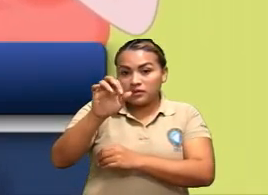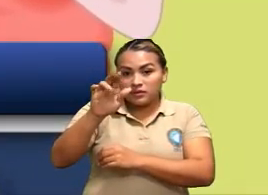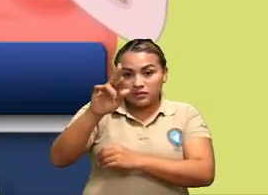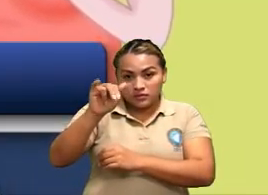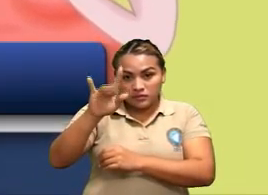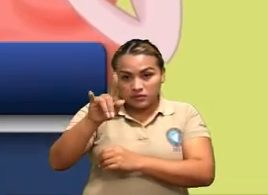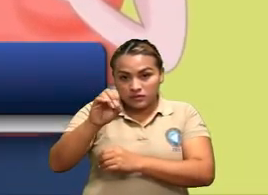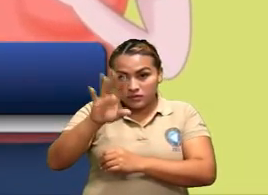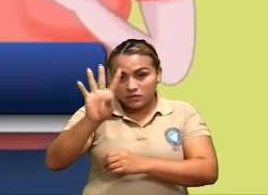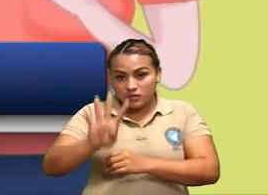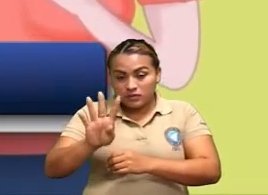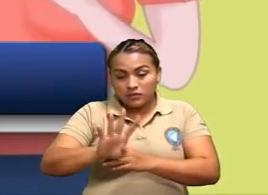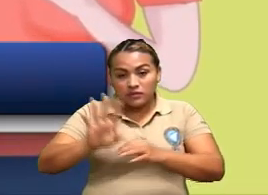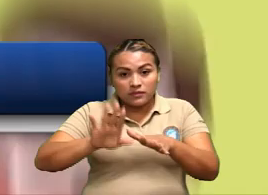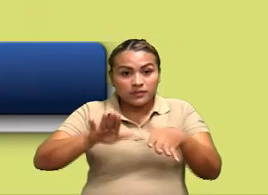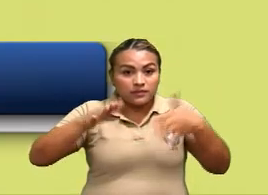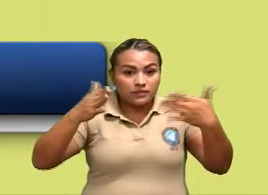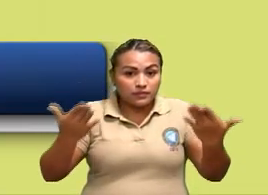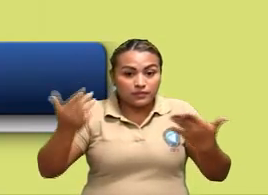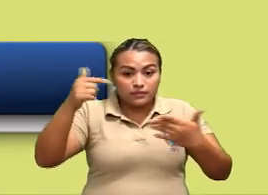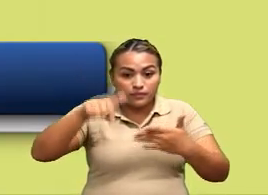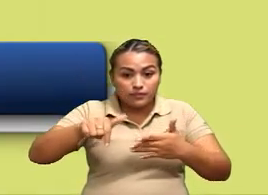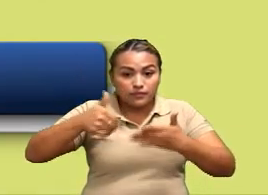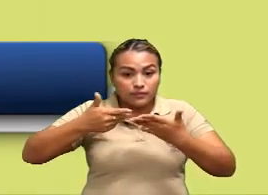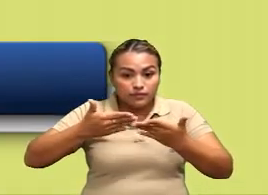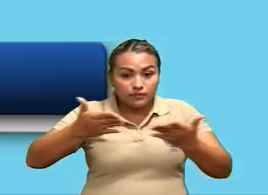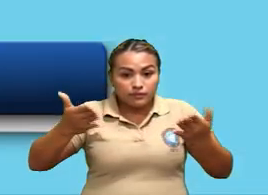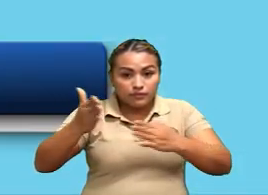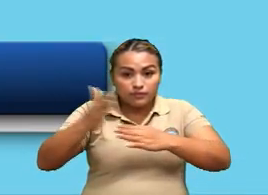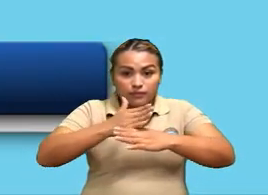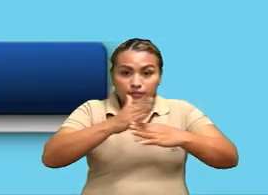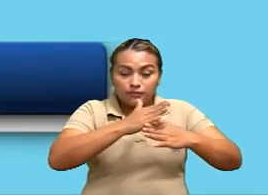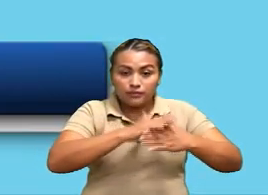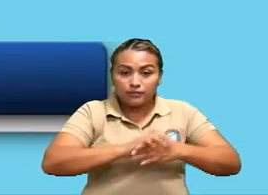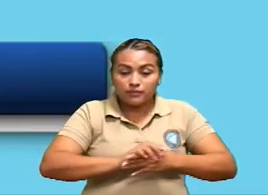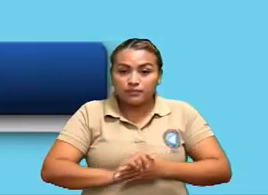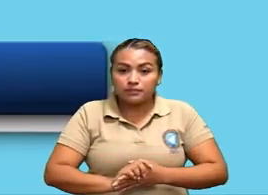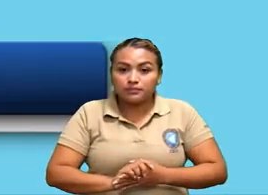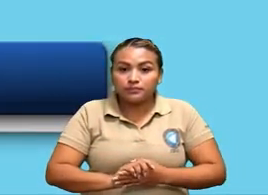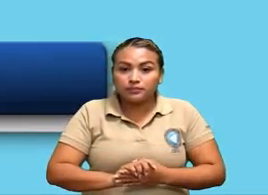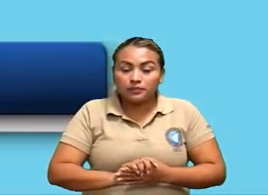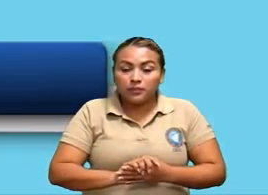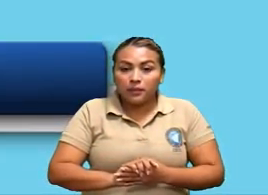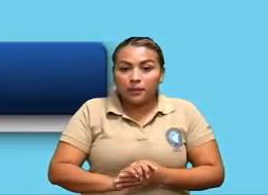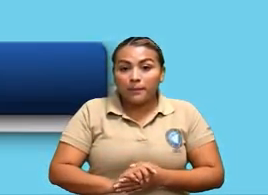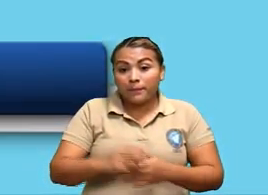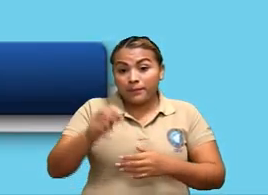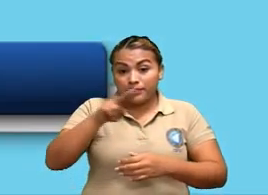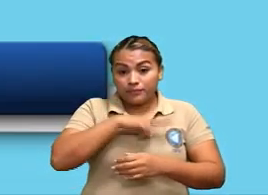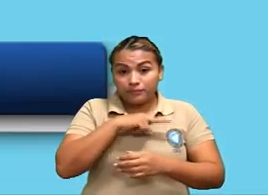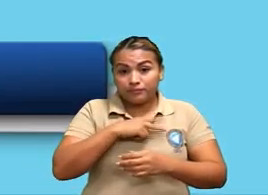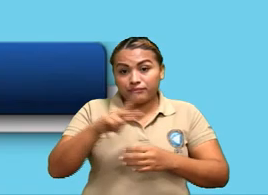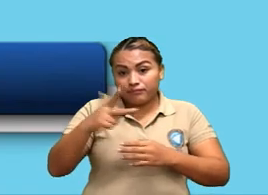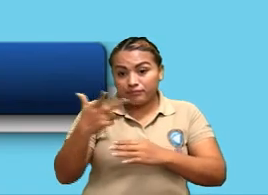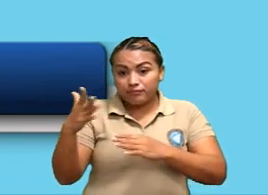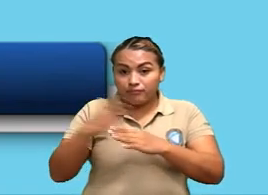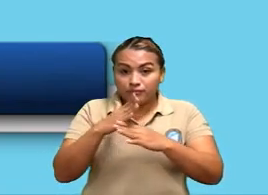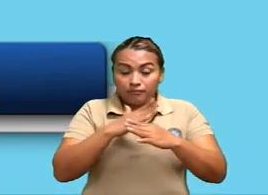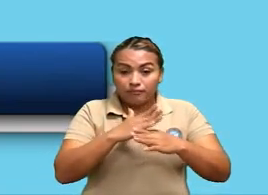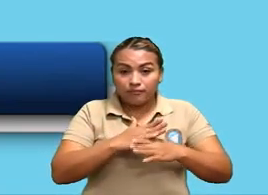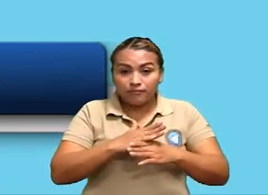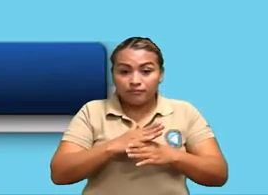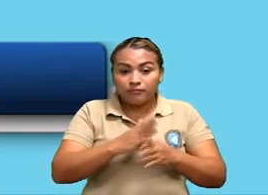Entonces, vamos a los puestos de salud. Habemos 2 nutricionistas. Entonces, hay 8 puestos. Nos dividimos